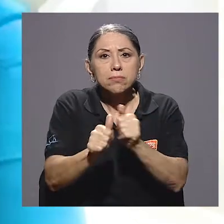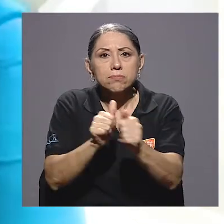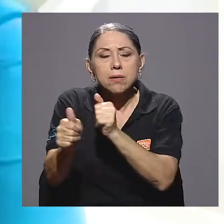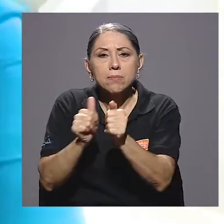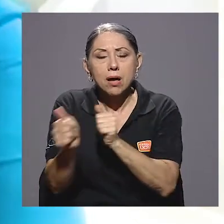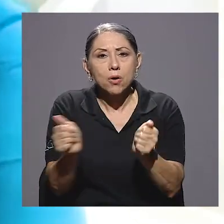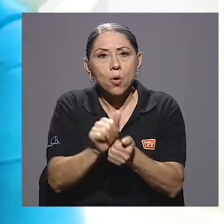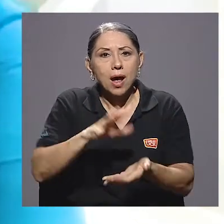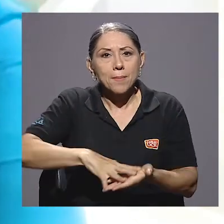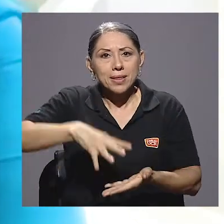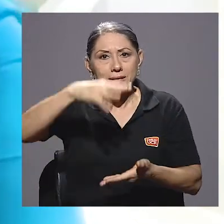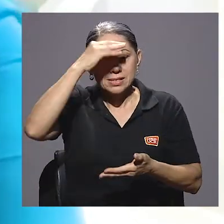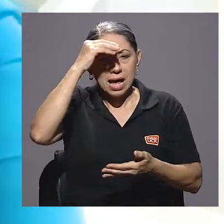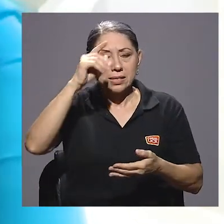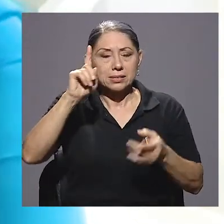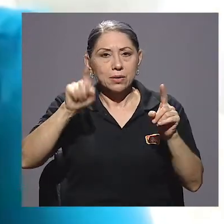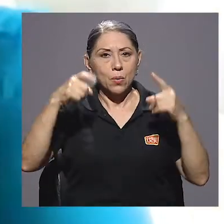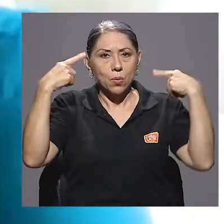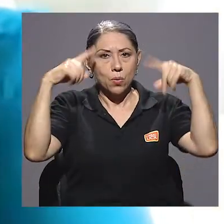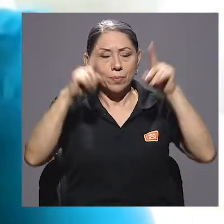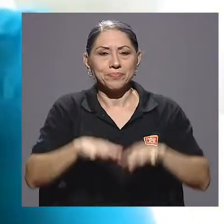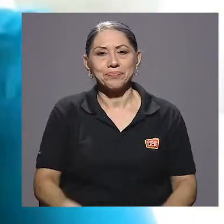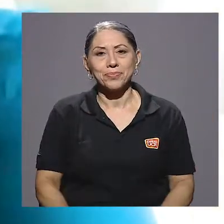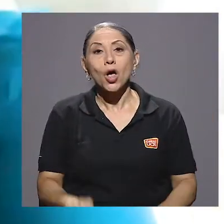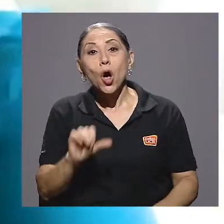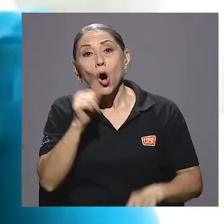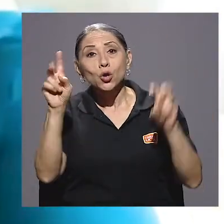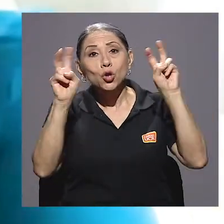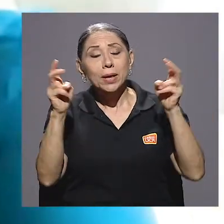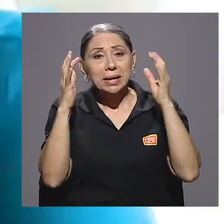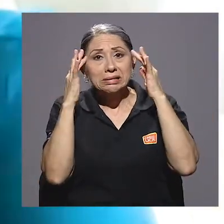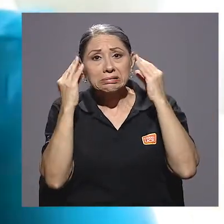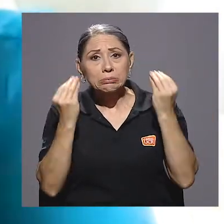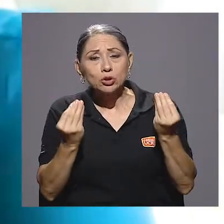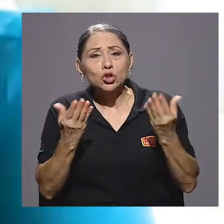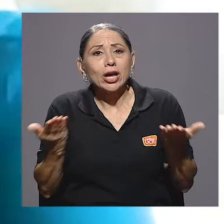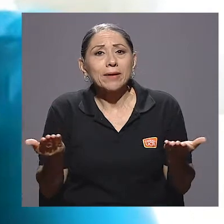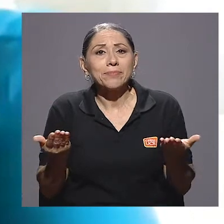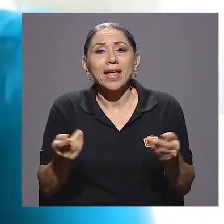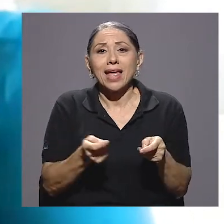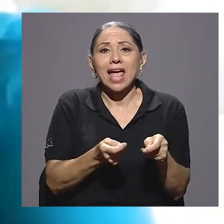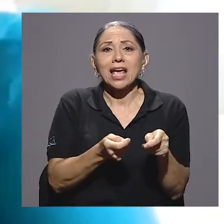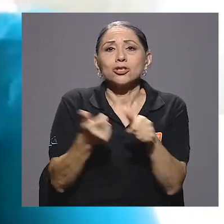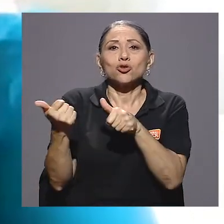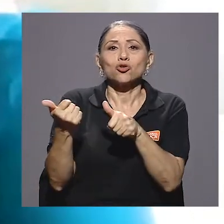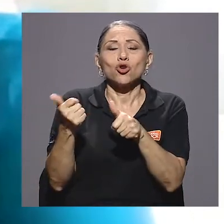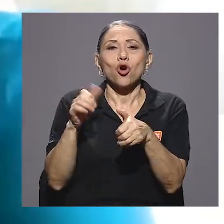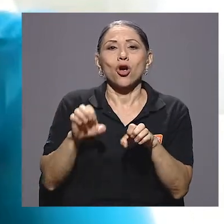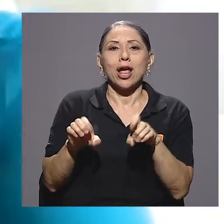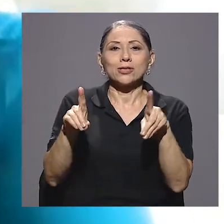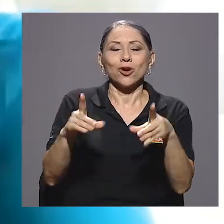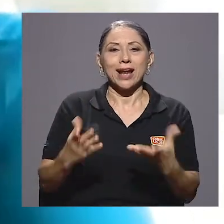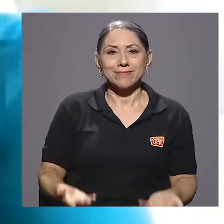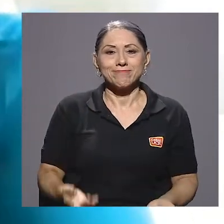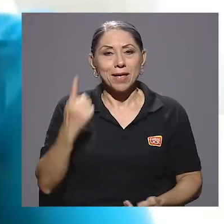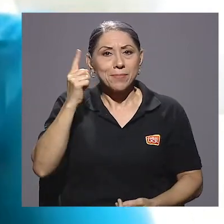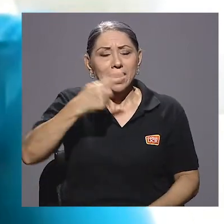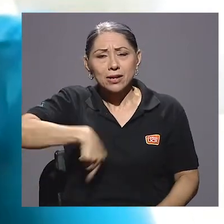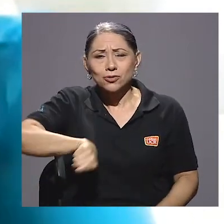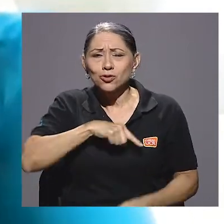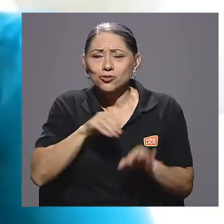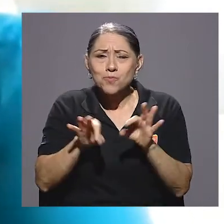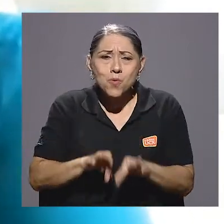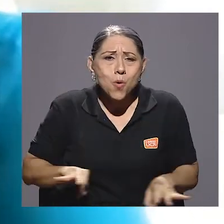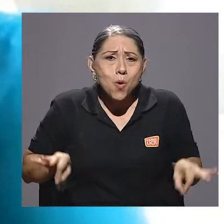promociones con el tema de aprendizajes por lograr. El otro tema que nos ha preocupado mucho es el tema de exclusión escolar. Para nosotros